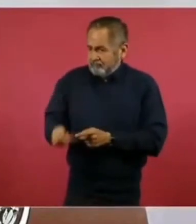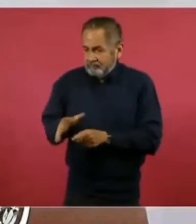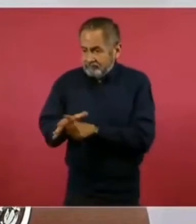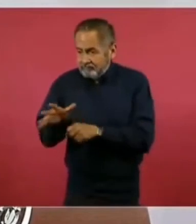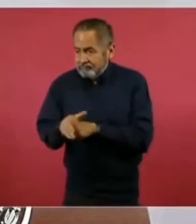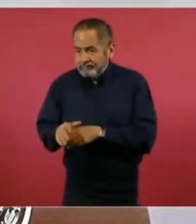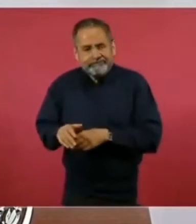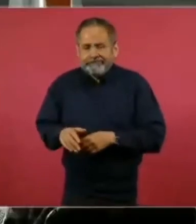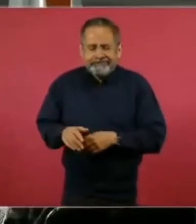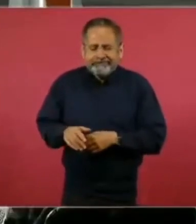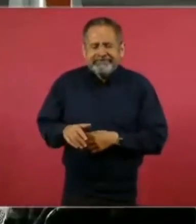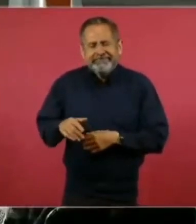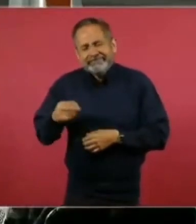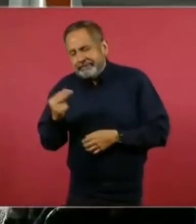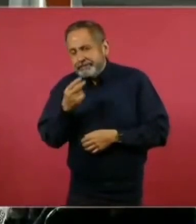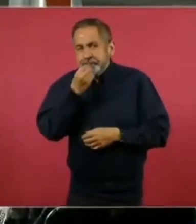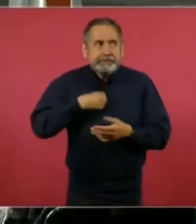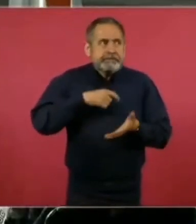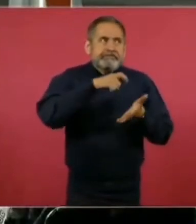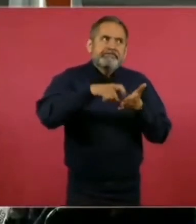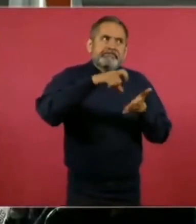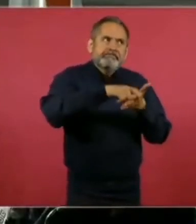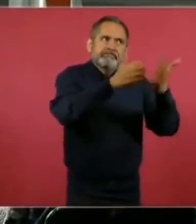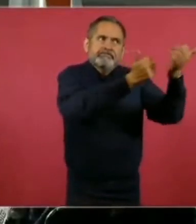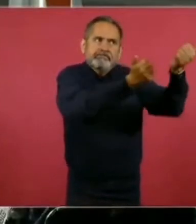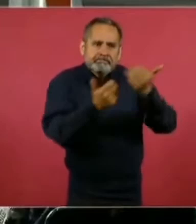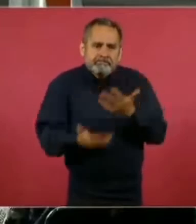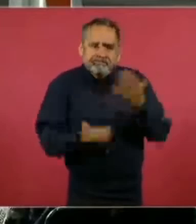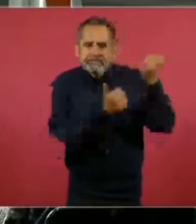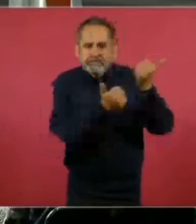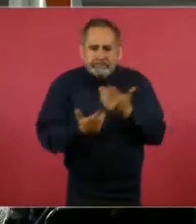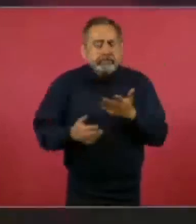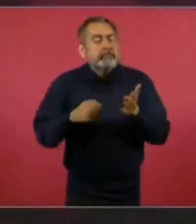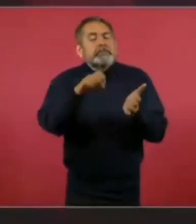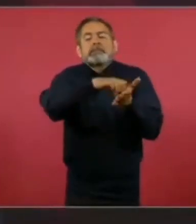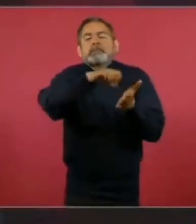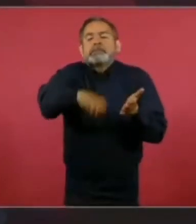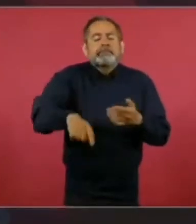de algunos alimentos. Por ejemplo, sí, señor, no somos